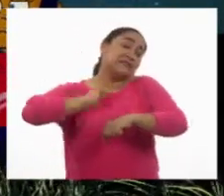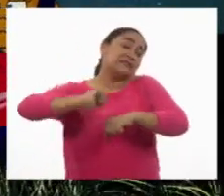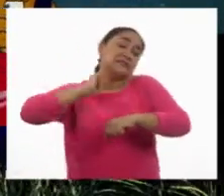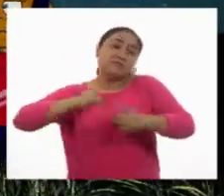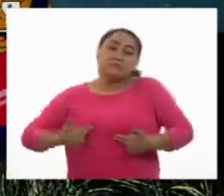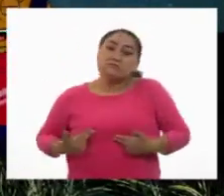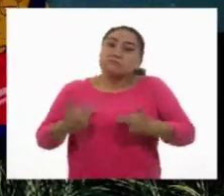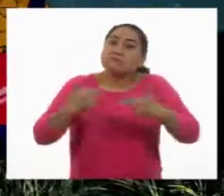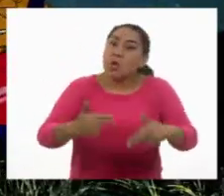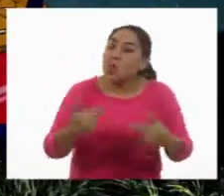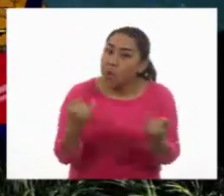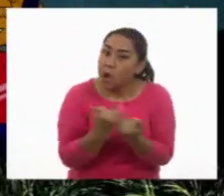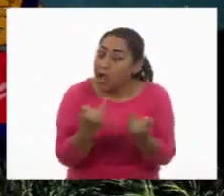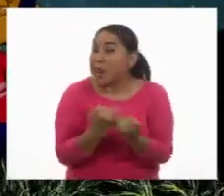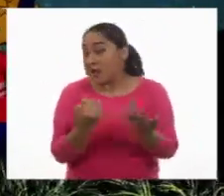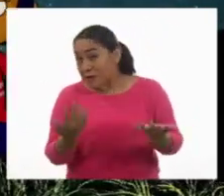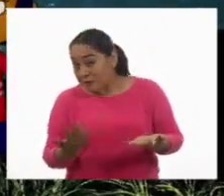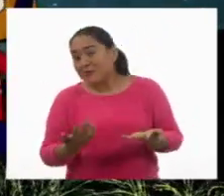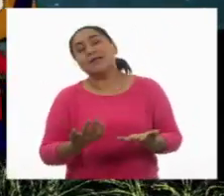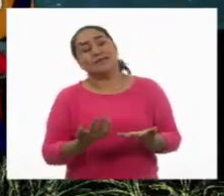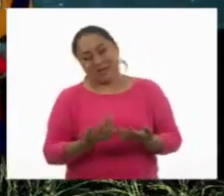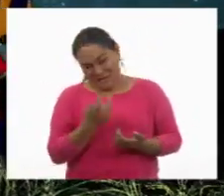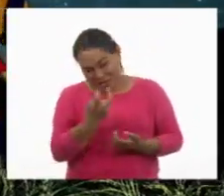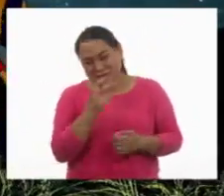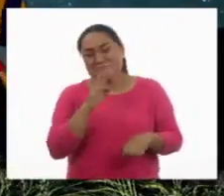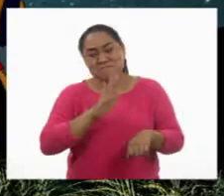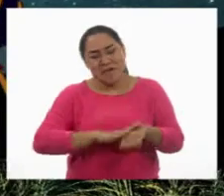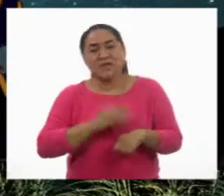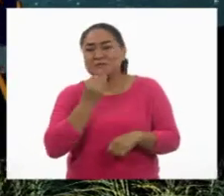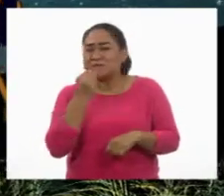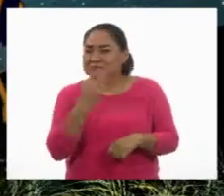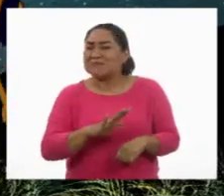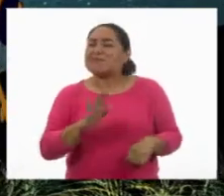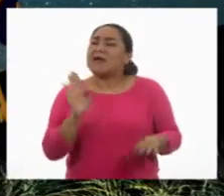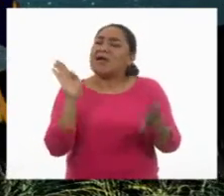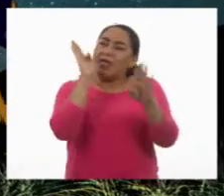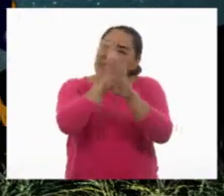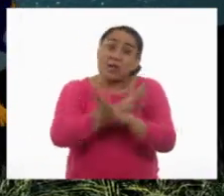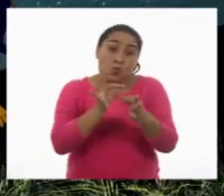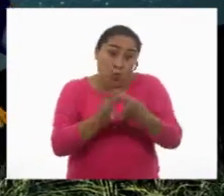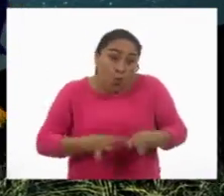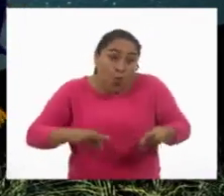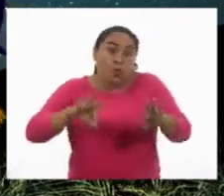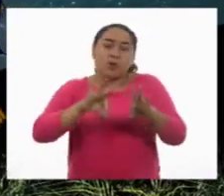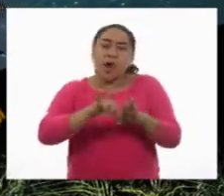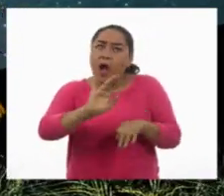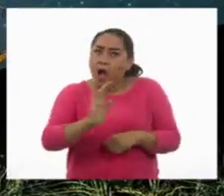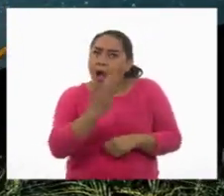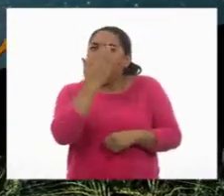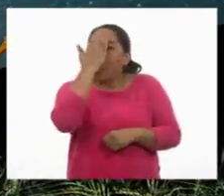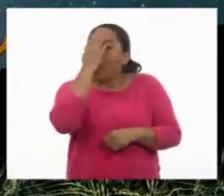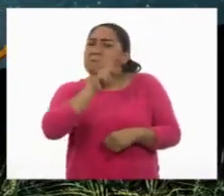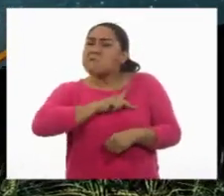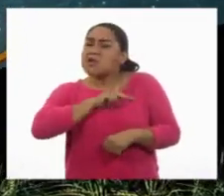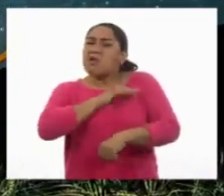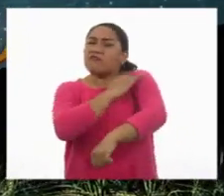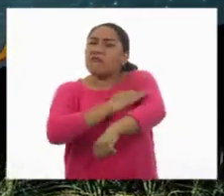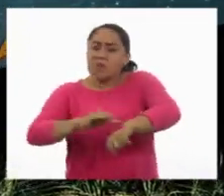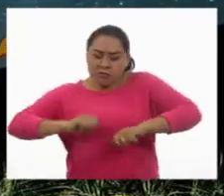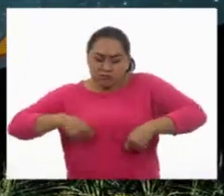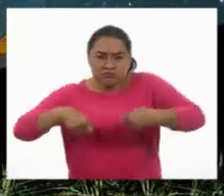lejano. Por eso es muy divertido y muy importante conocer tu árbol